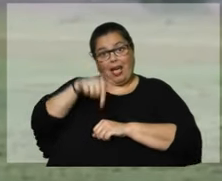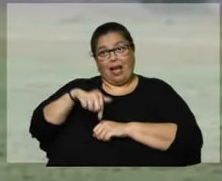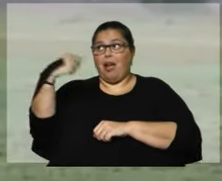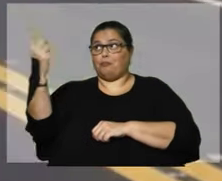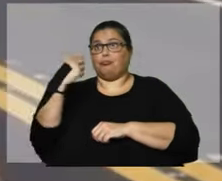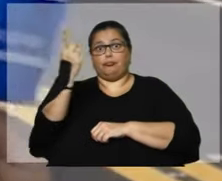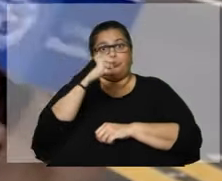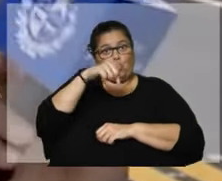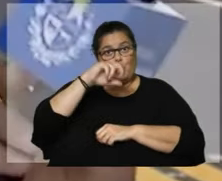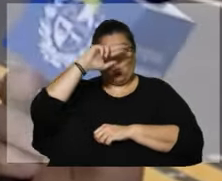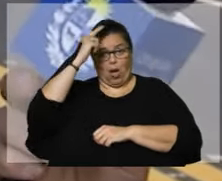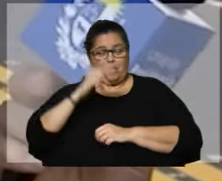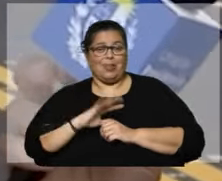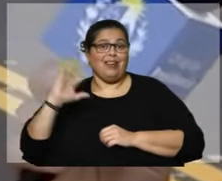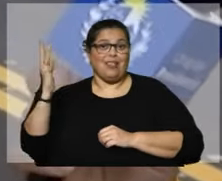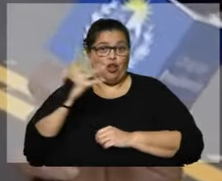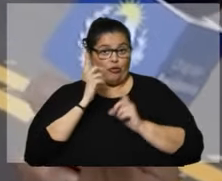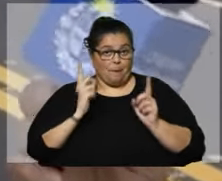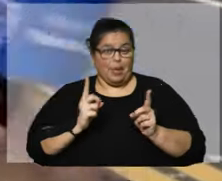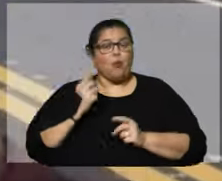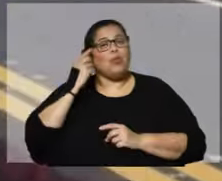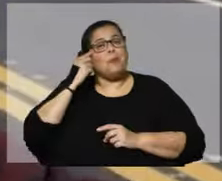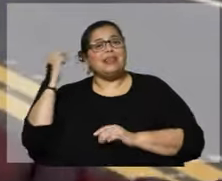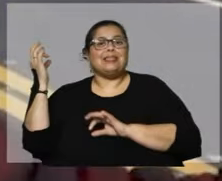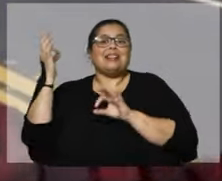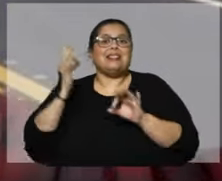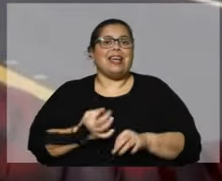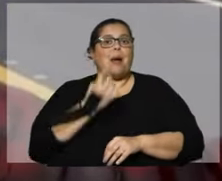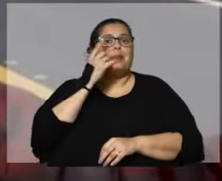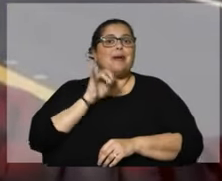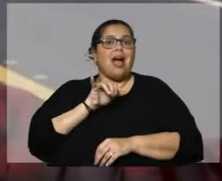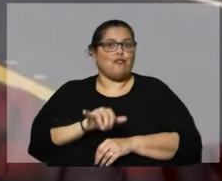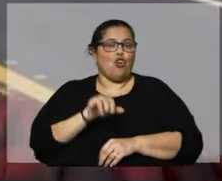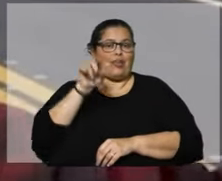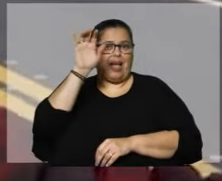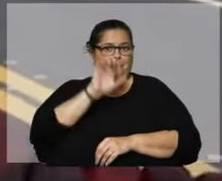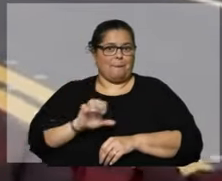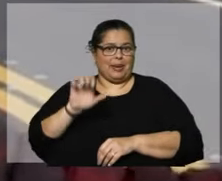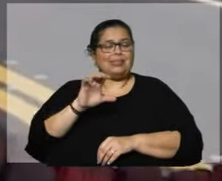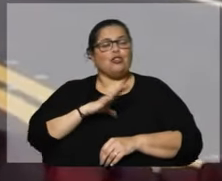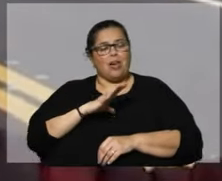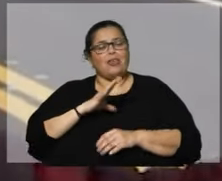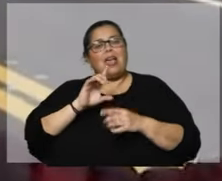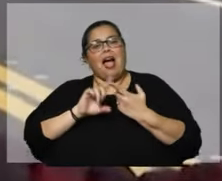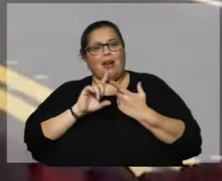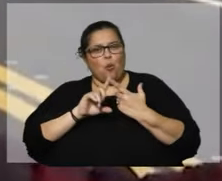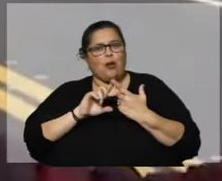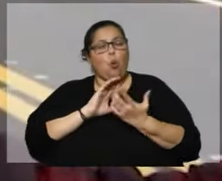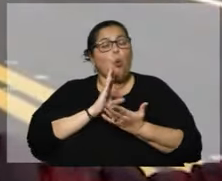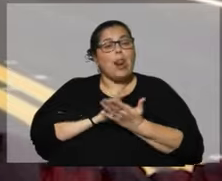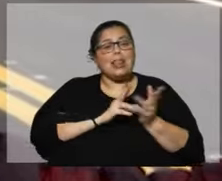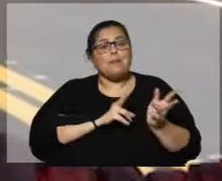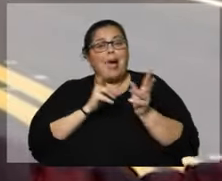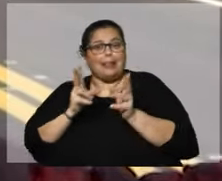interior del país. ¿Cuándo se estima que va a arribar el primer avión de la empresa? Bueno, todavía están en las últimas etapas para